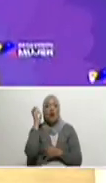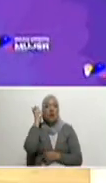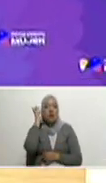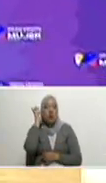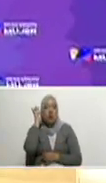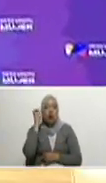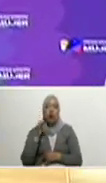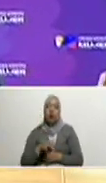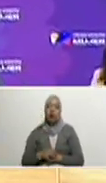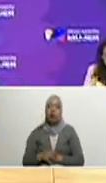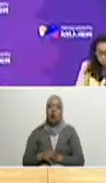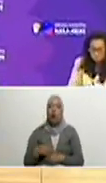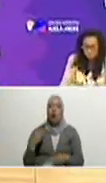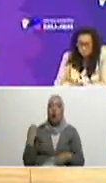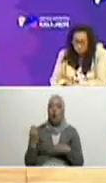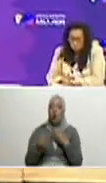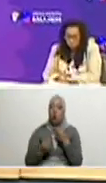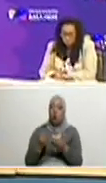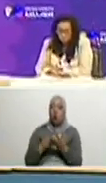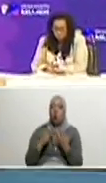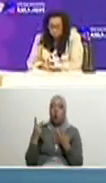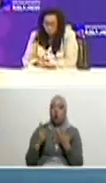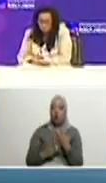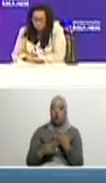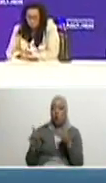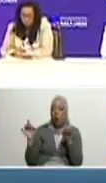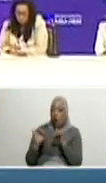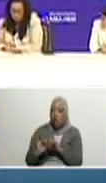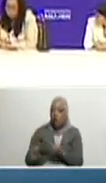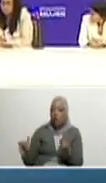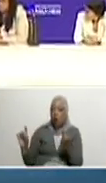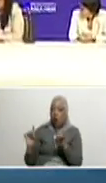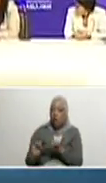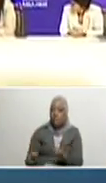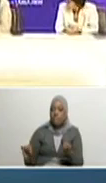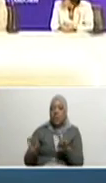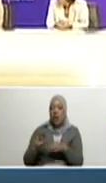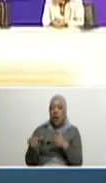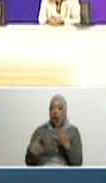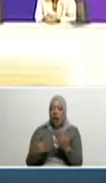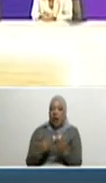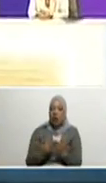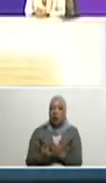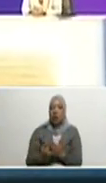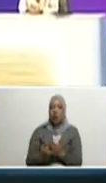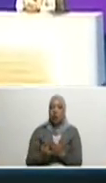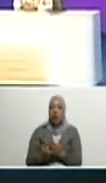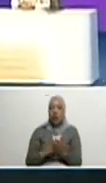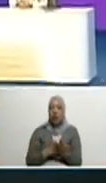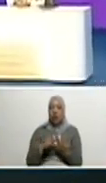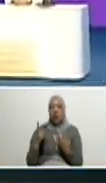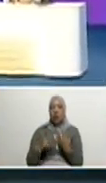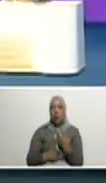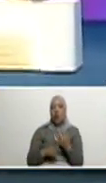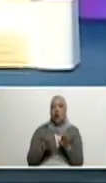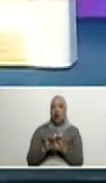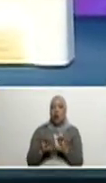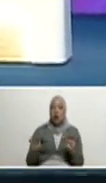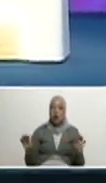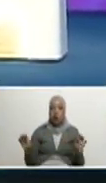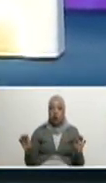mujer con los programas de formación a todo nivel, con los programas